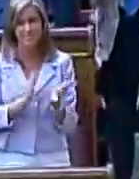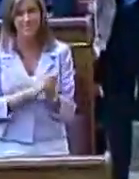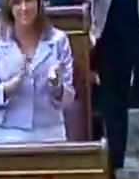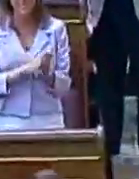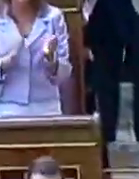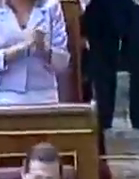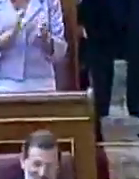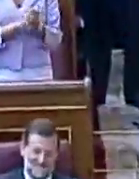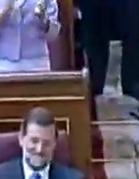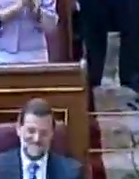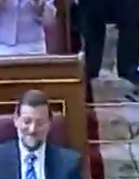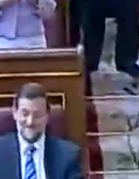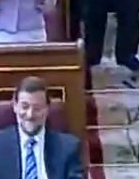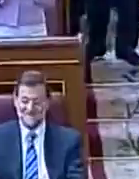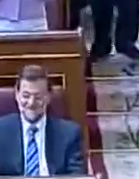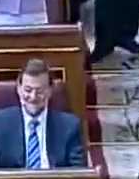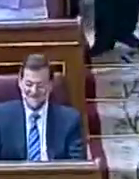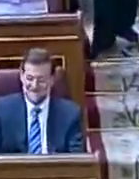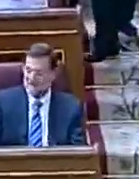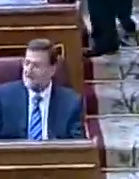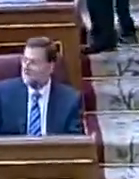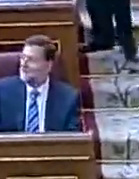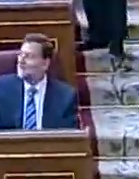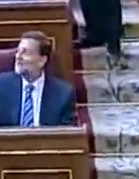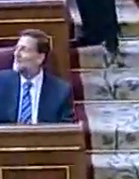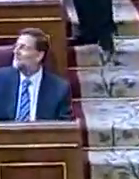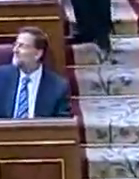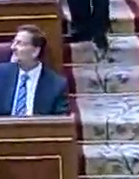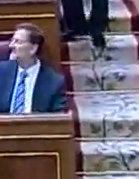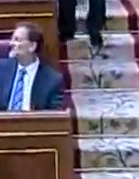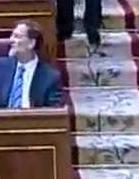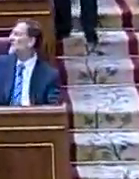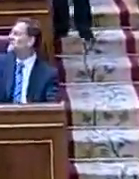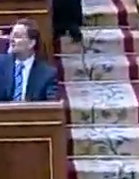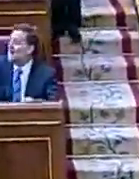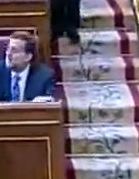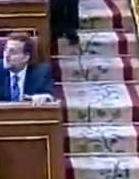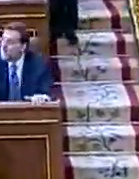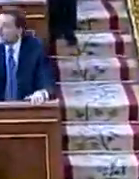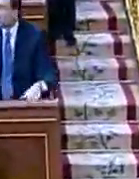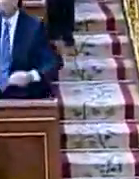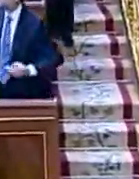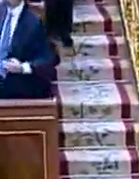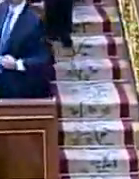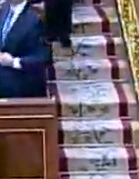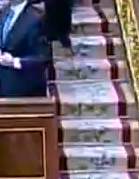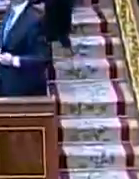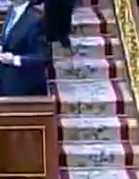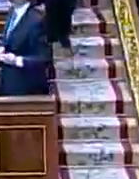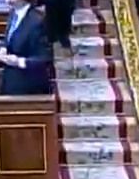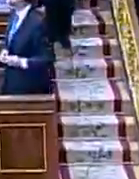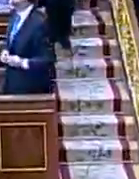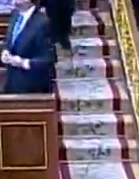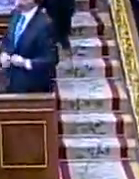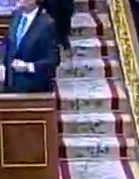celebran la intervención de su presidente, de Mariano Rajoy, a quien otras veces habíamos escuchado